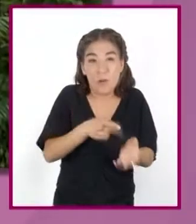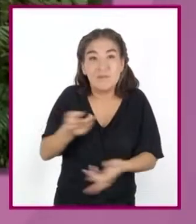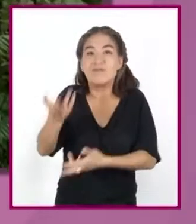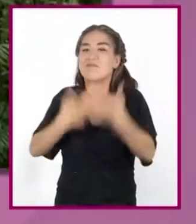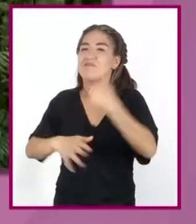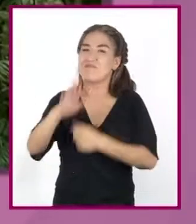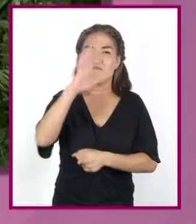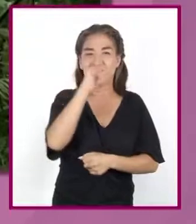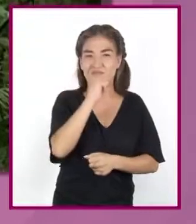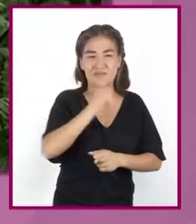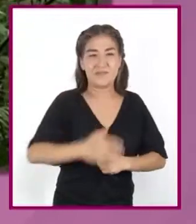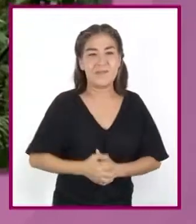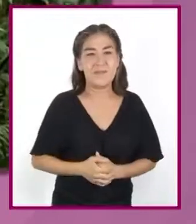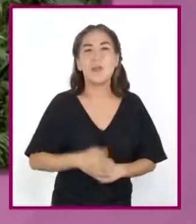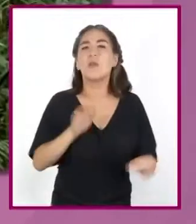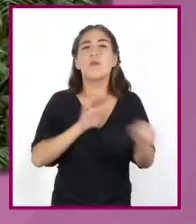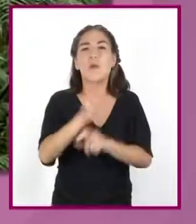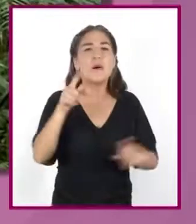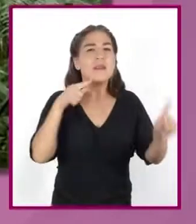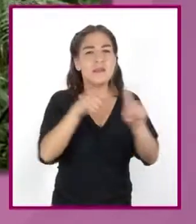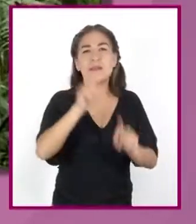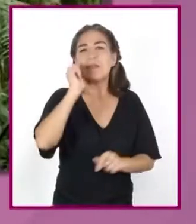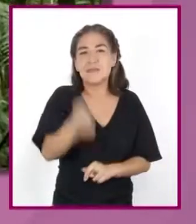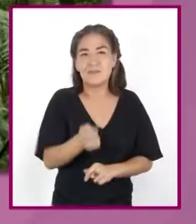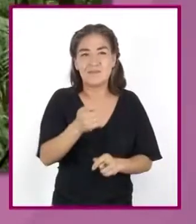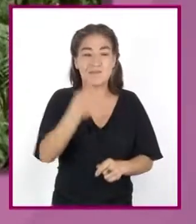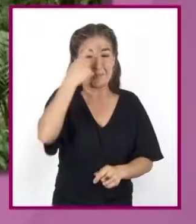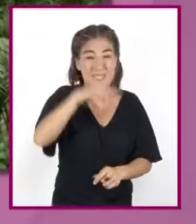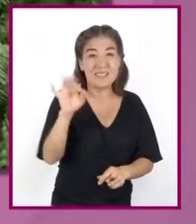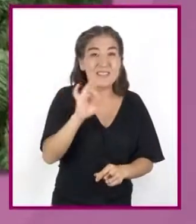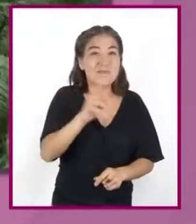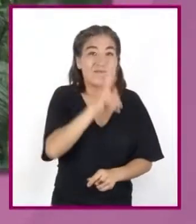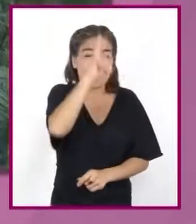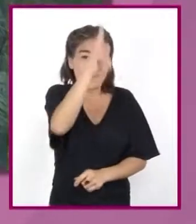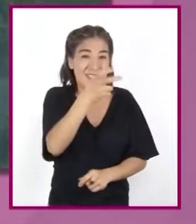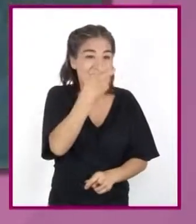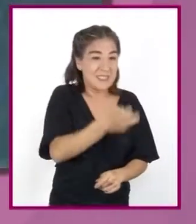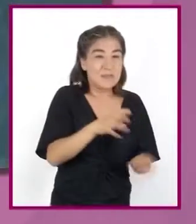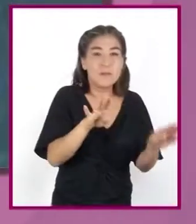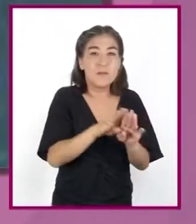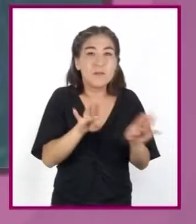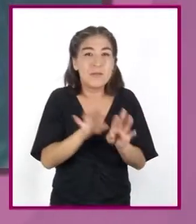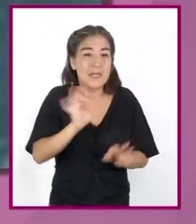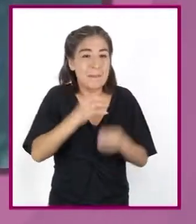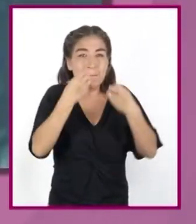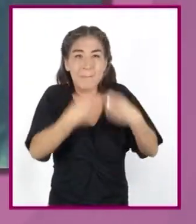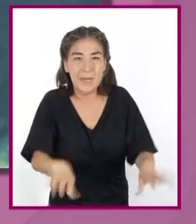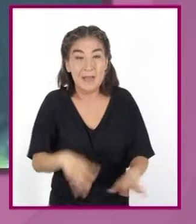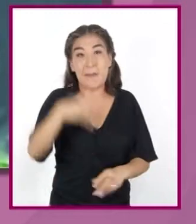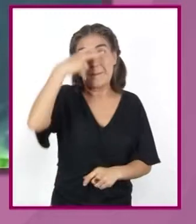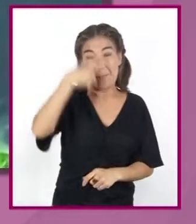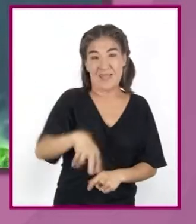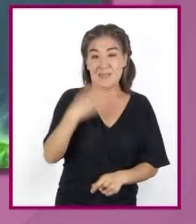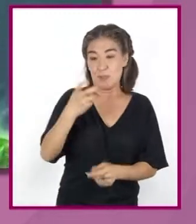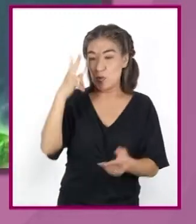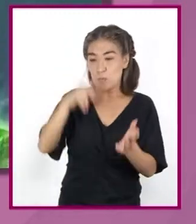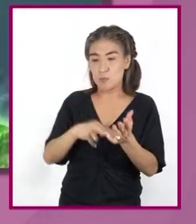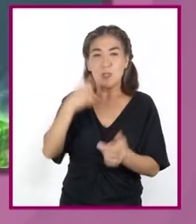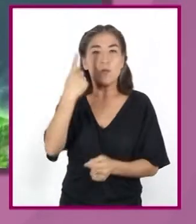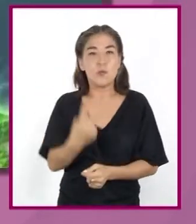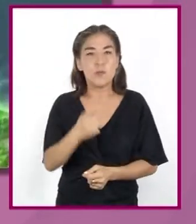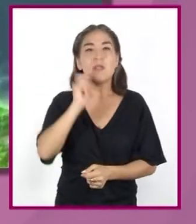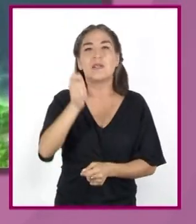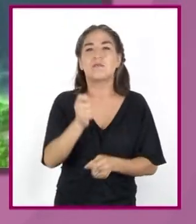especies. Con el propósito de frenar estas presiones y amenazas a la biodiversidad, México se incorpora en el 2001 al